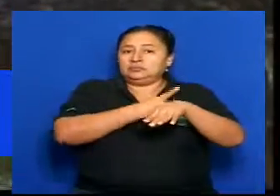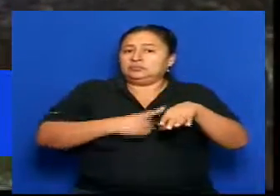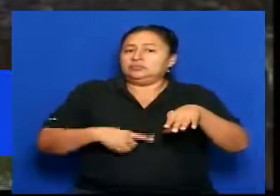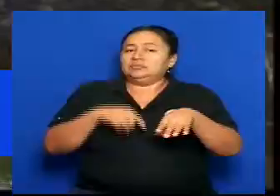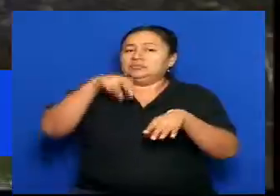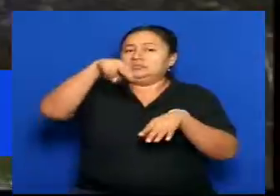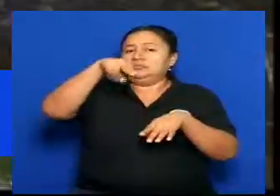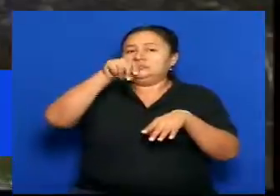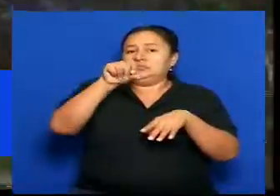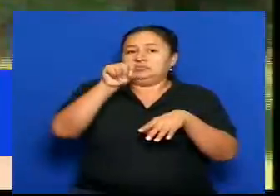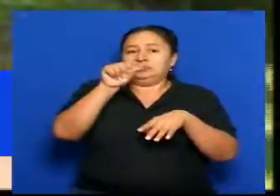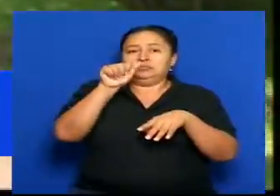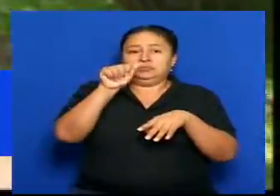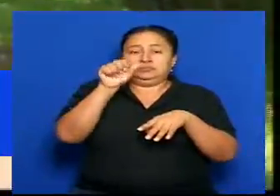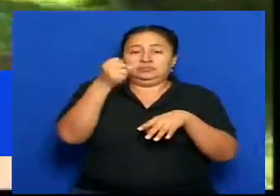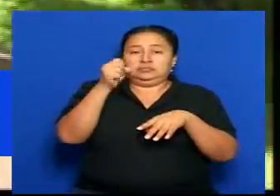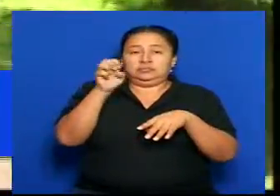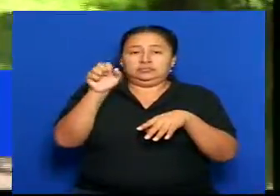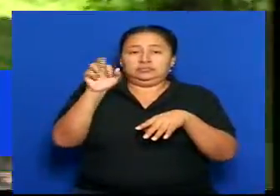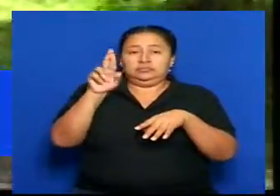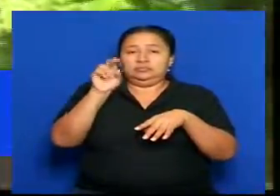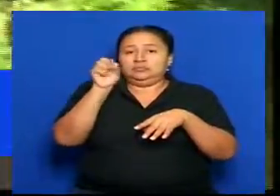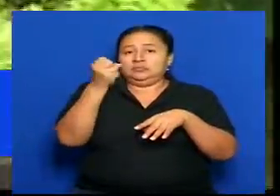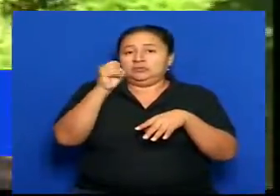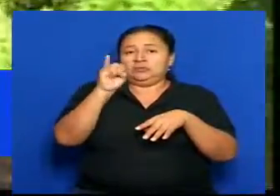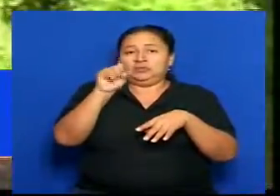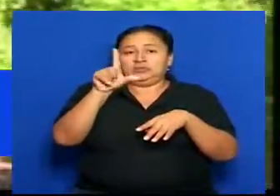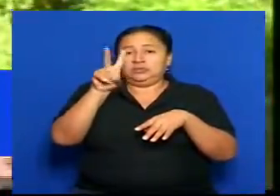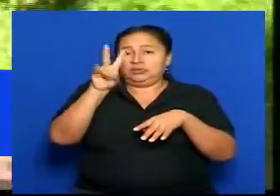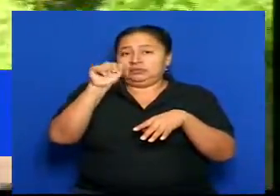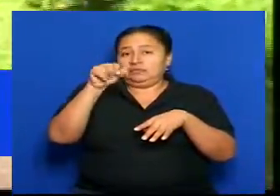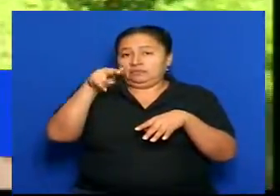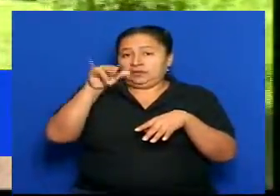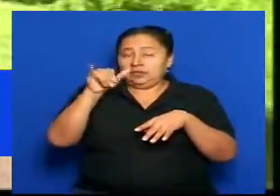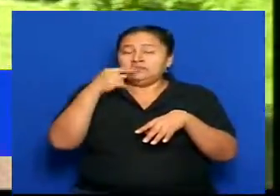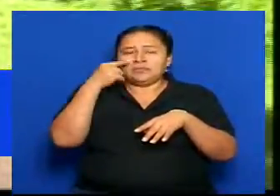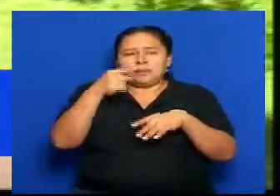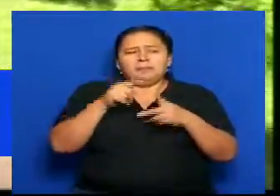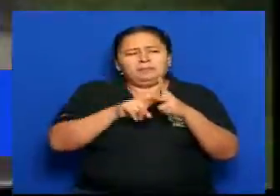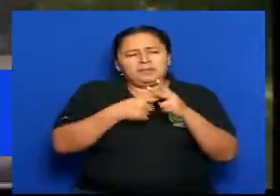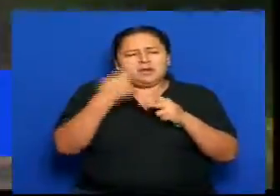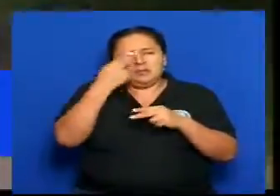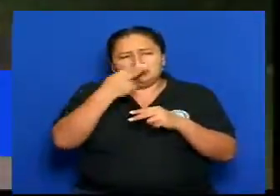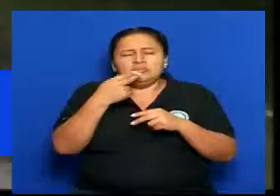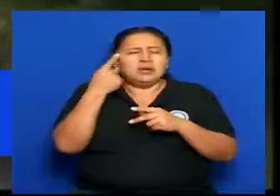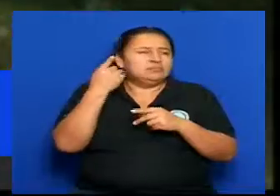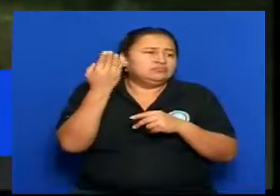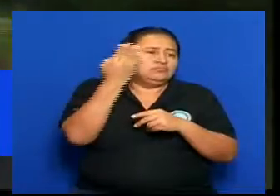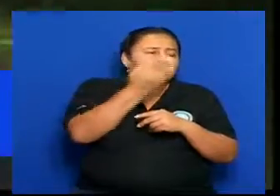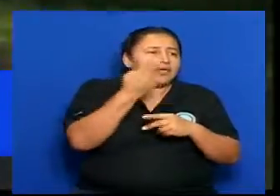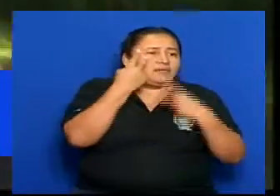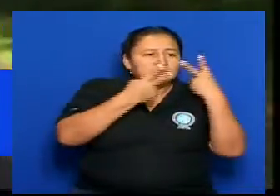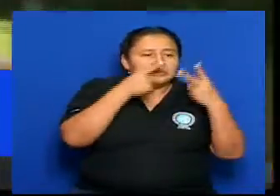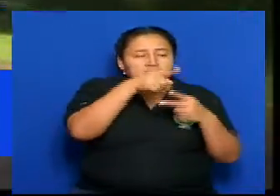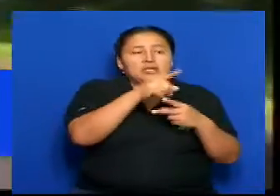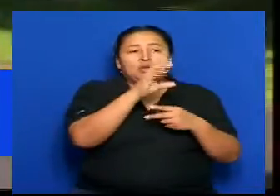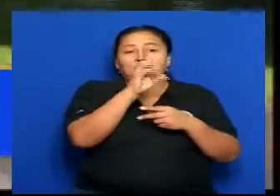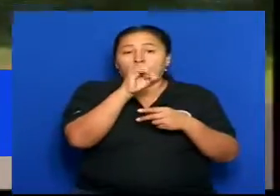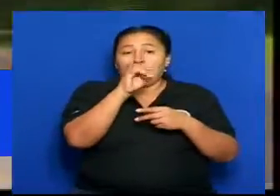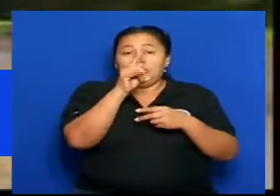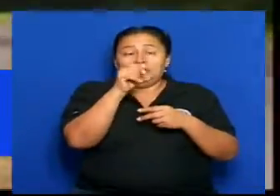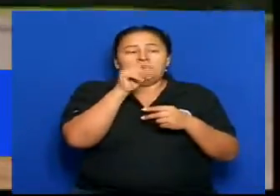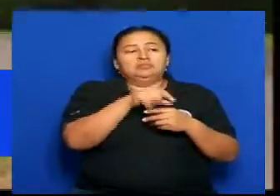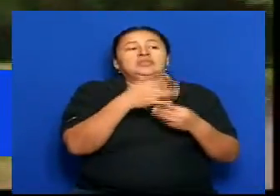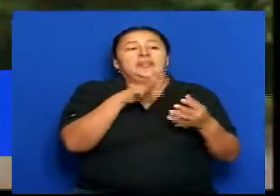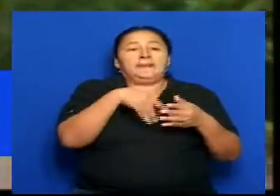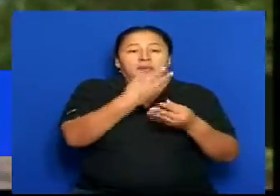silván y que desde más allá que comenzará a visitar al coyote y que nos pasará un informe a la comisión en la próxima reunión